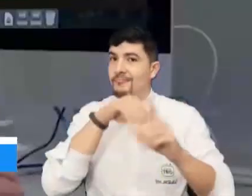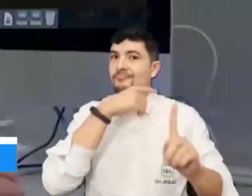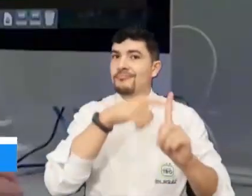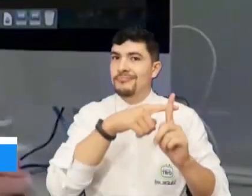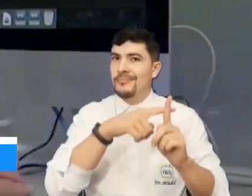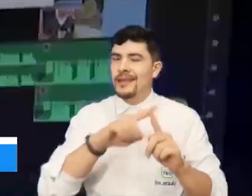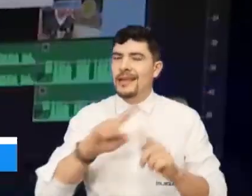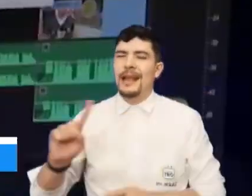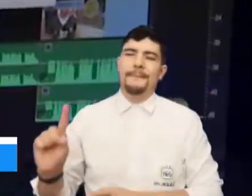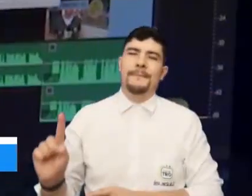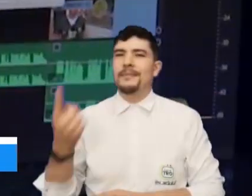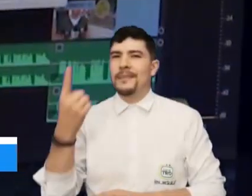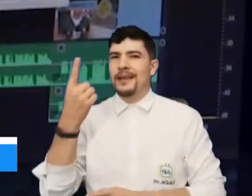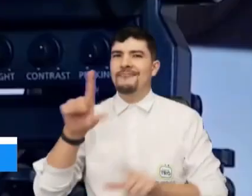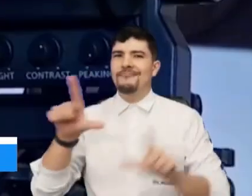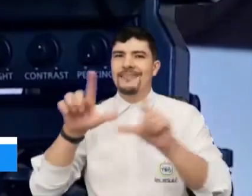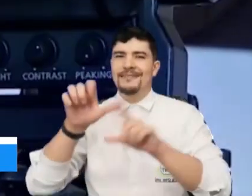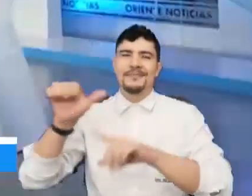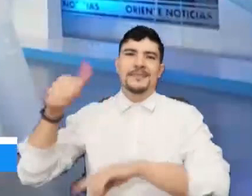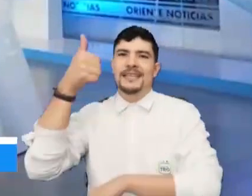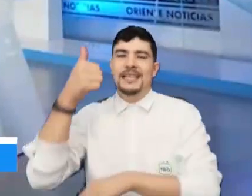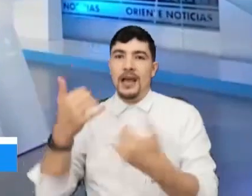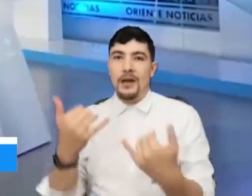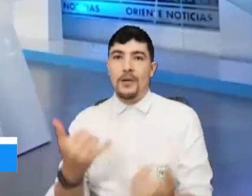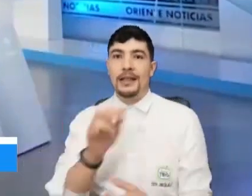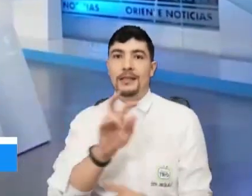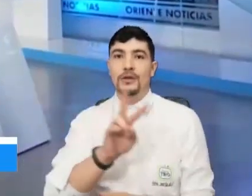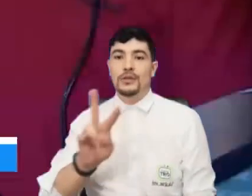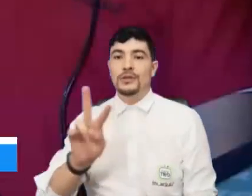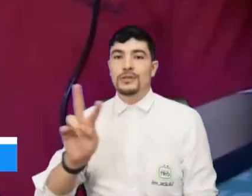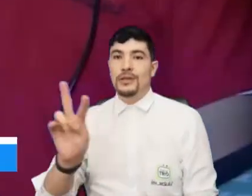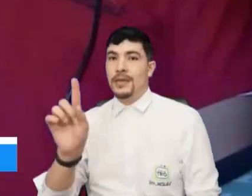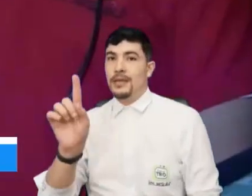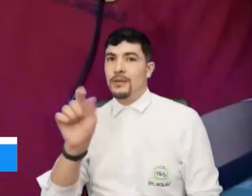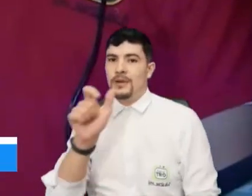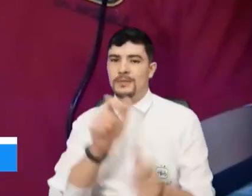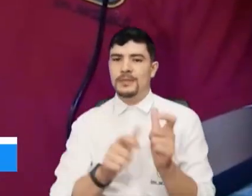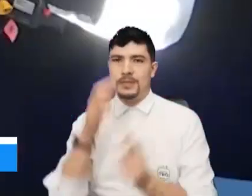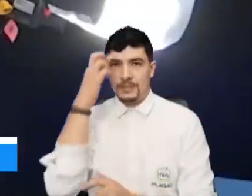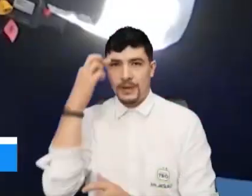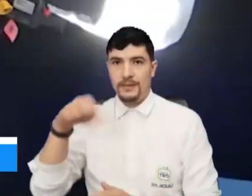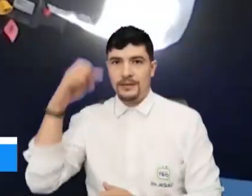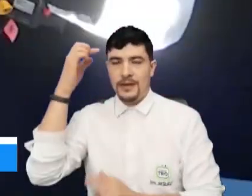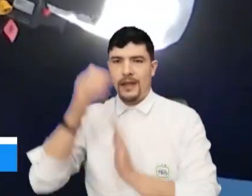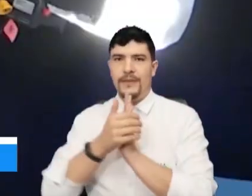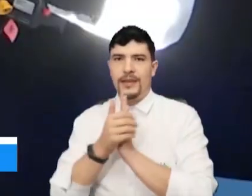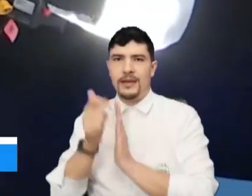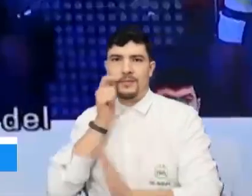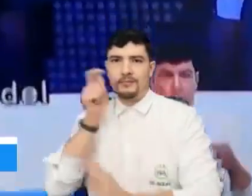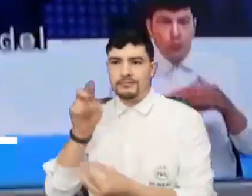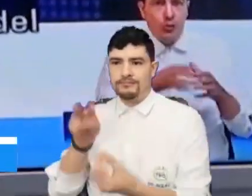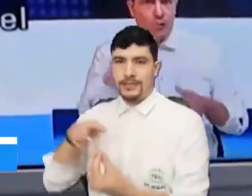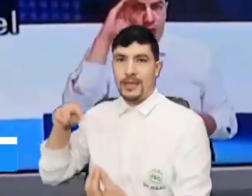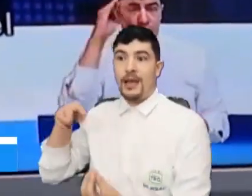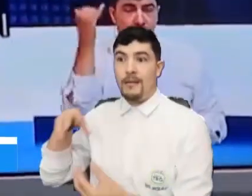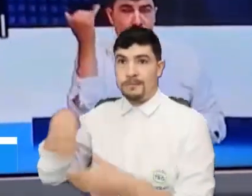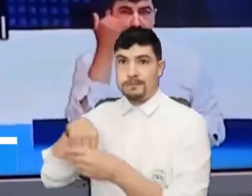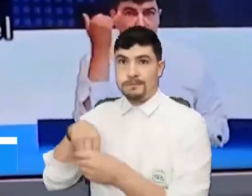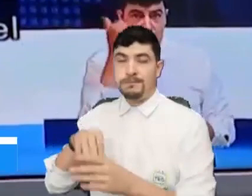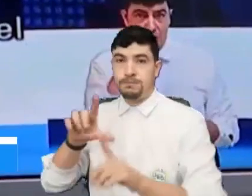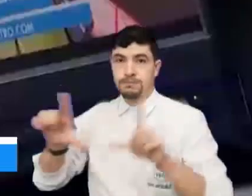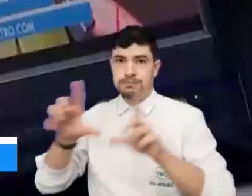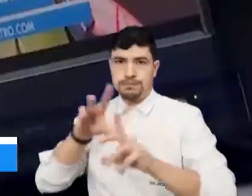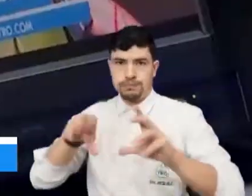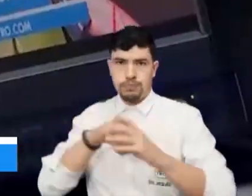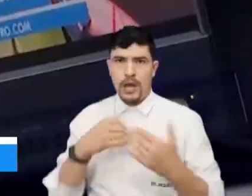señal. Hoy son 221 profesionales que hacen parte del talento humano. Y seguimos creciendo con la implementación de procesos de transparencia